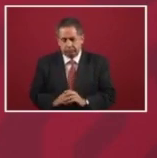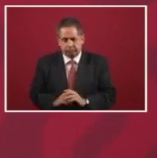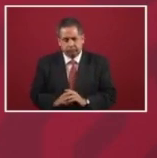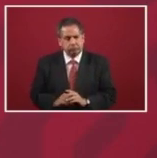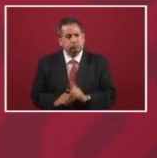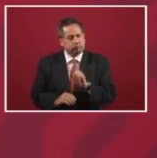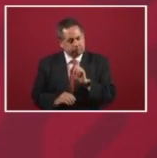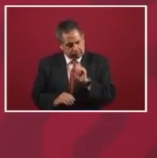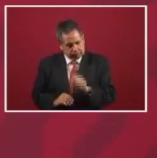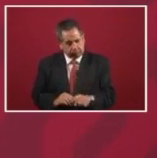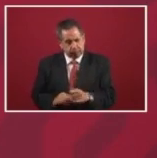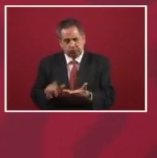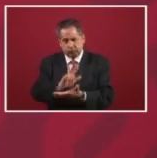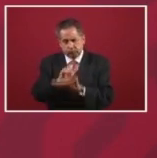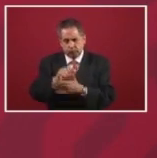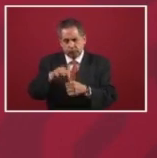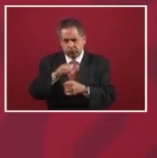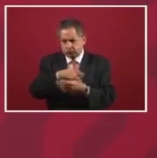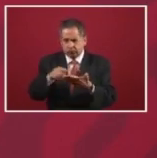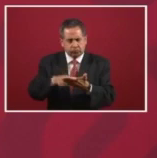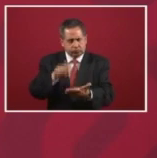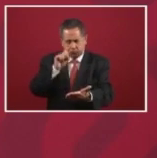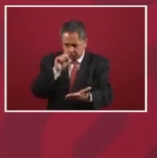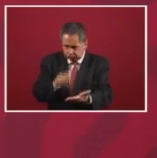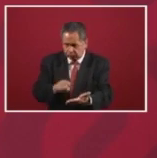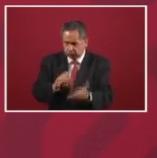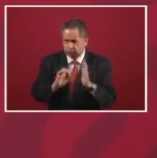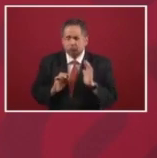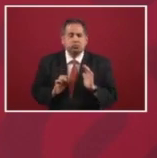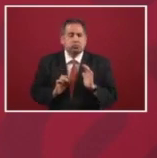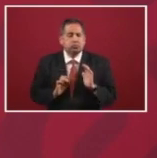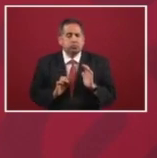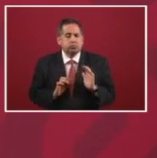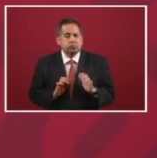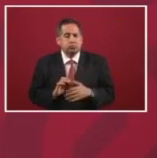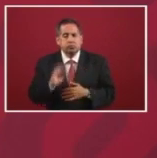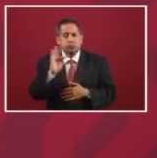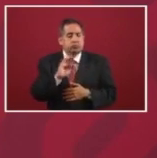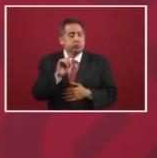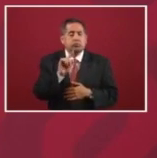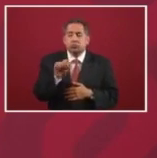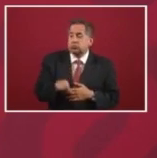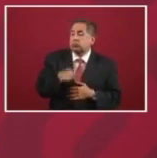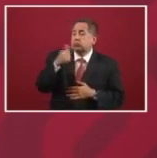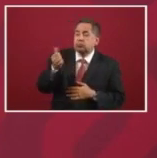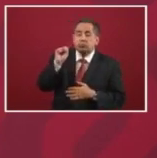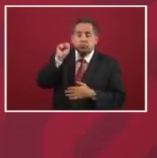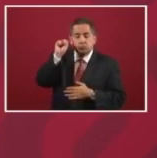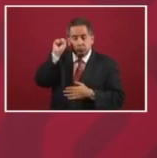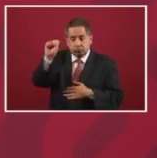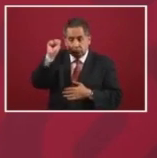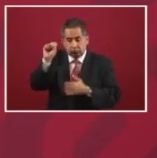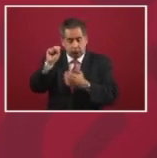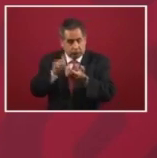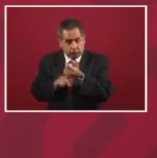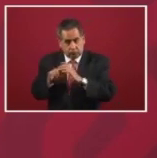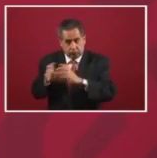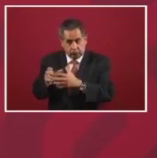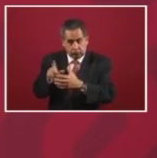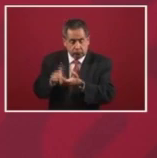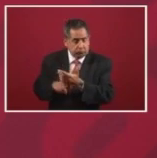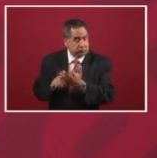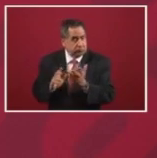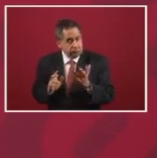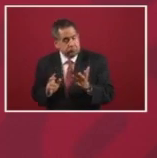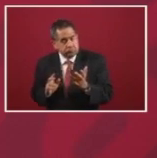la ley electoral. O sea, si existe otro sindicato de acuerdo a lo